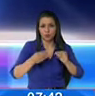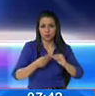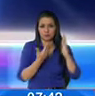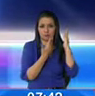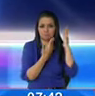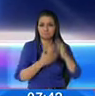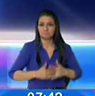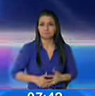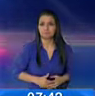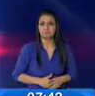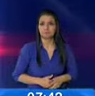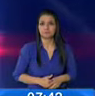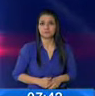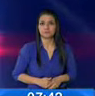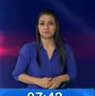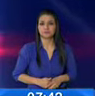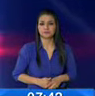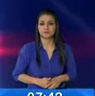este medio al